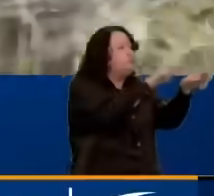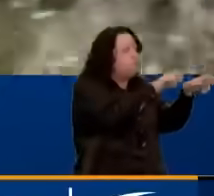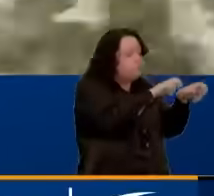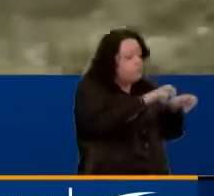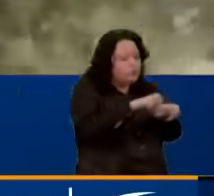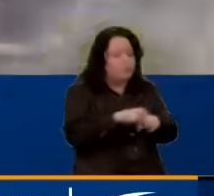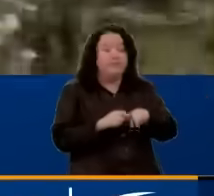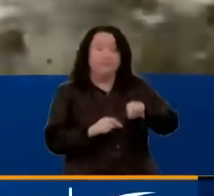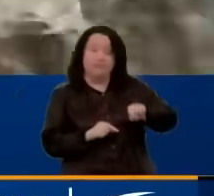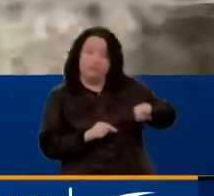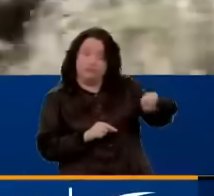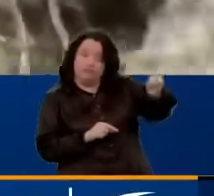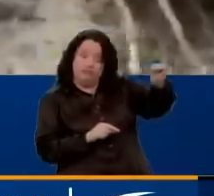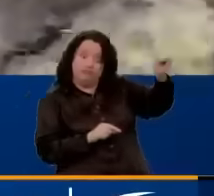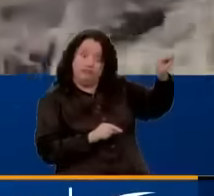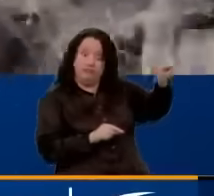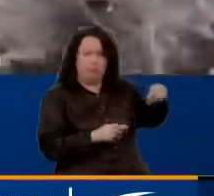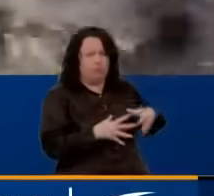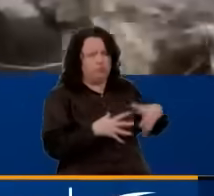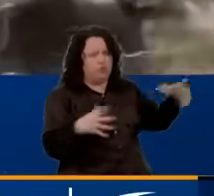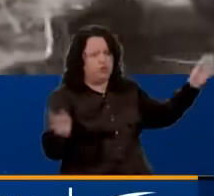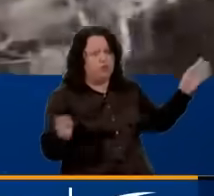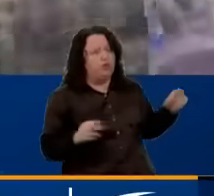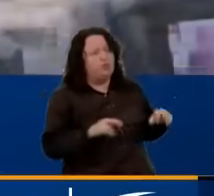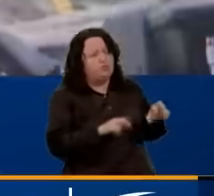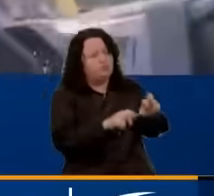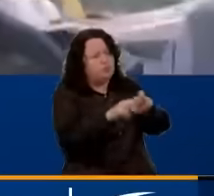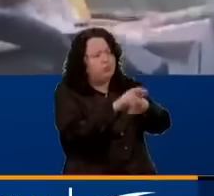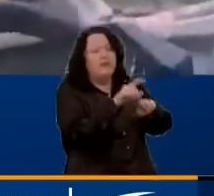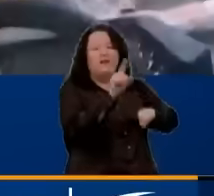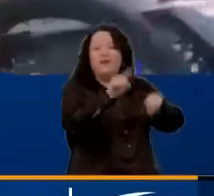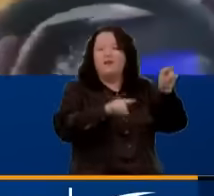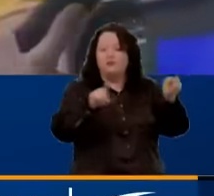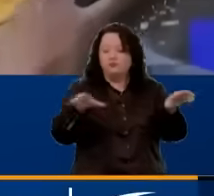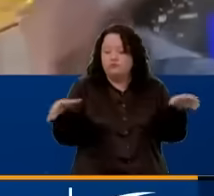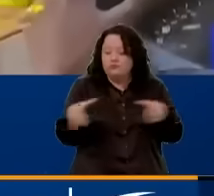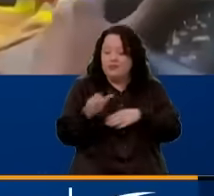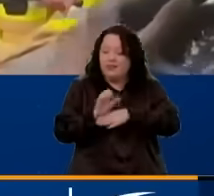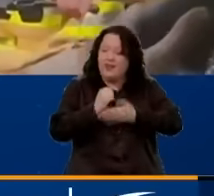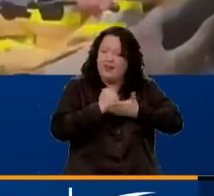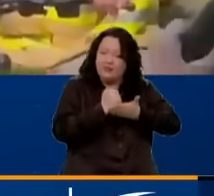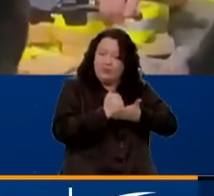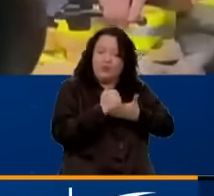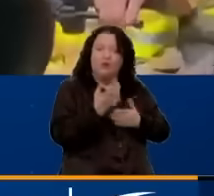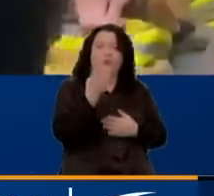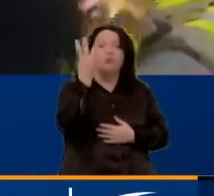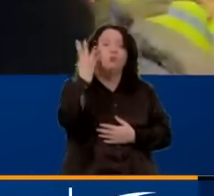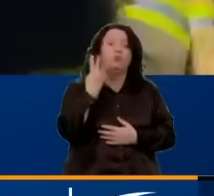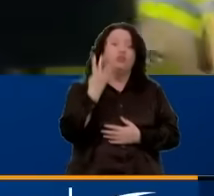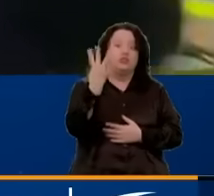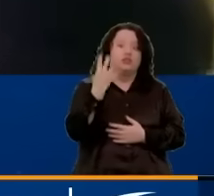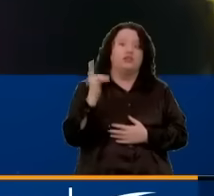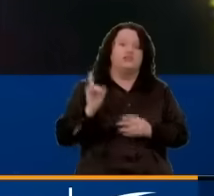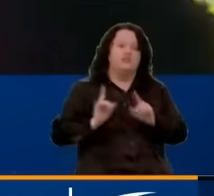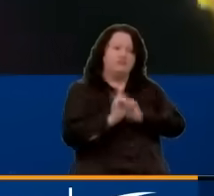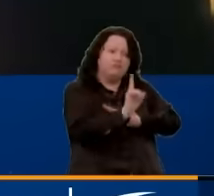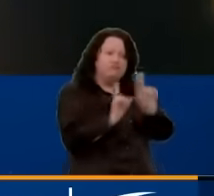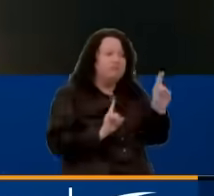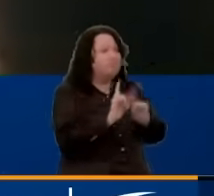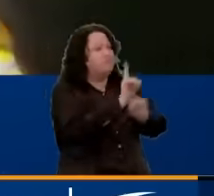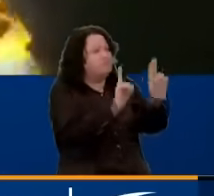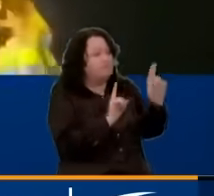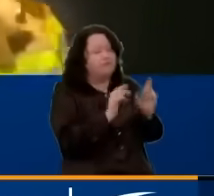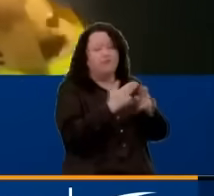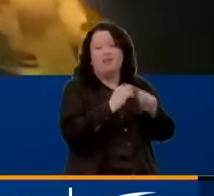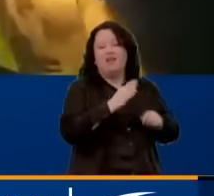Es un recorrido bastante extenso. Algunos organismos de socorro desde hace 4 días que han estado en el Cerro El Cable